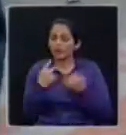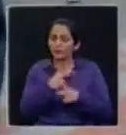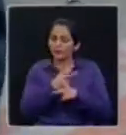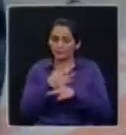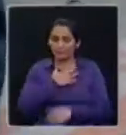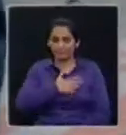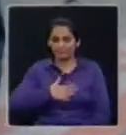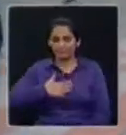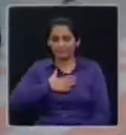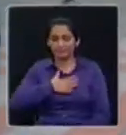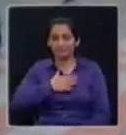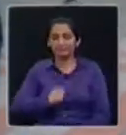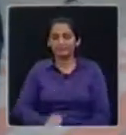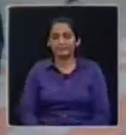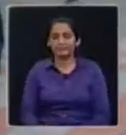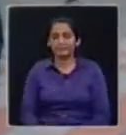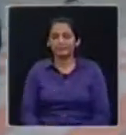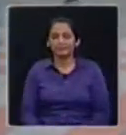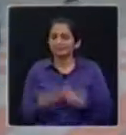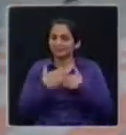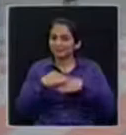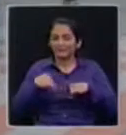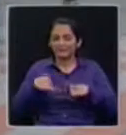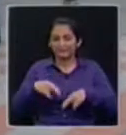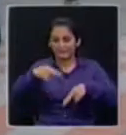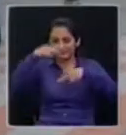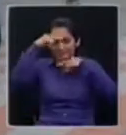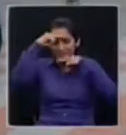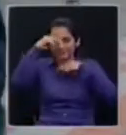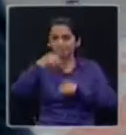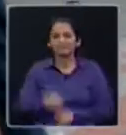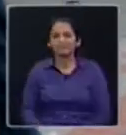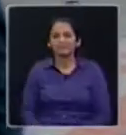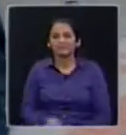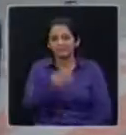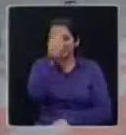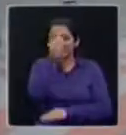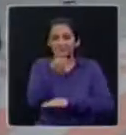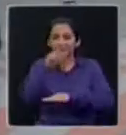precauciones. Esto es lo que les podemos informar en estudios. Ustedes tienen más noticias. Buenas tardes.